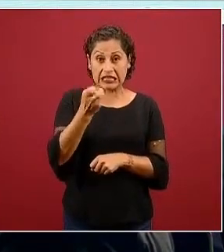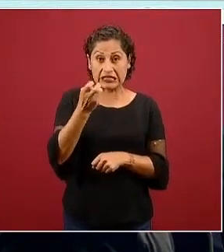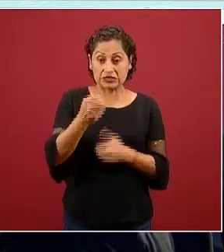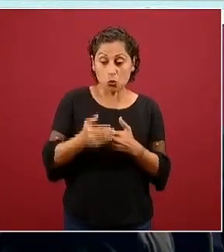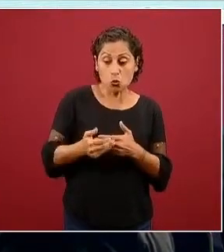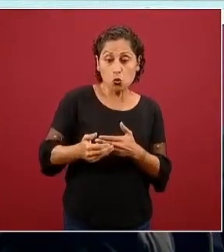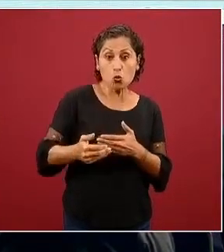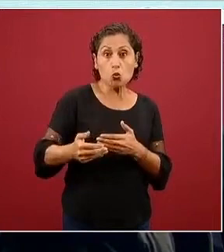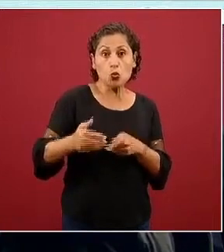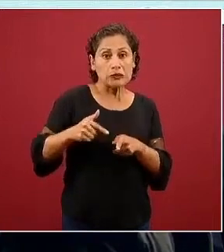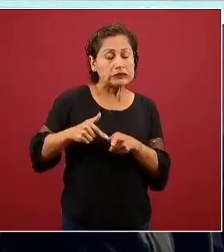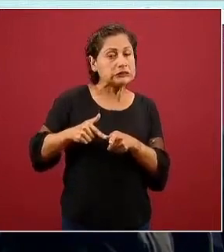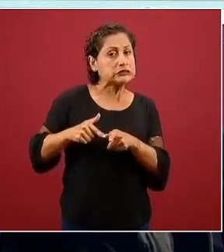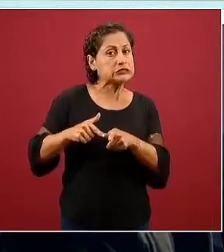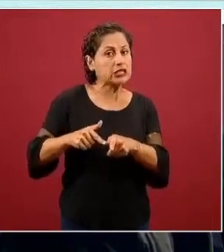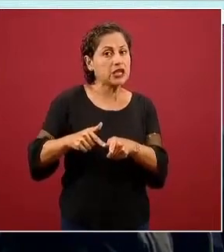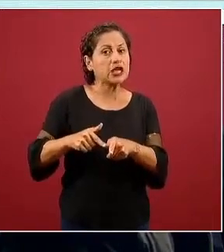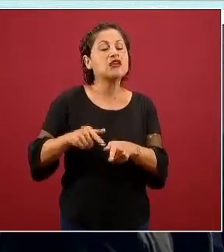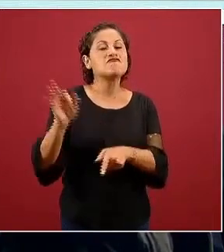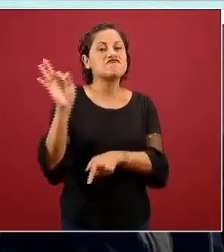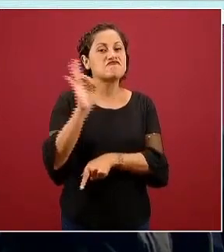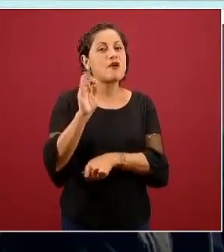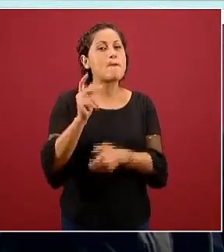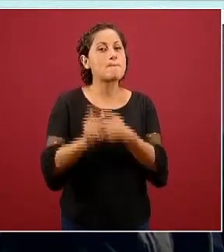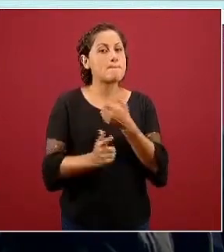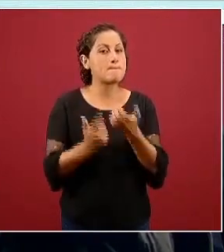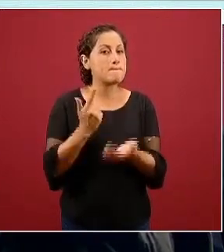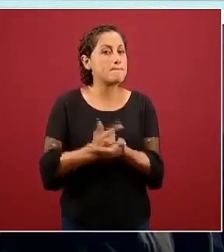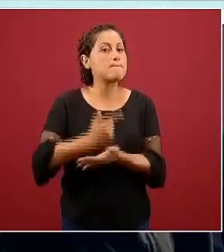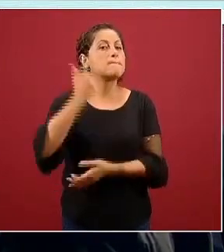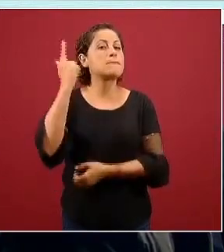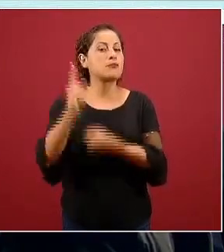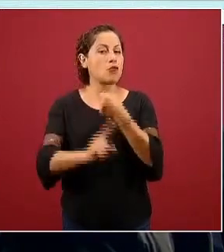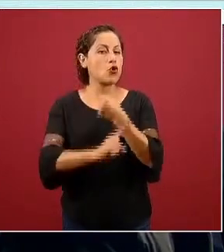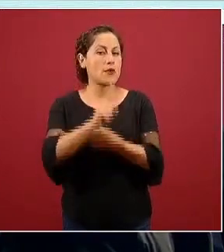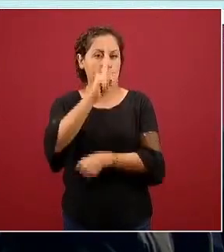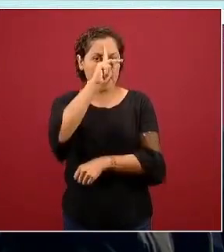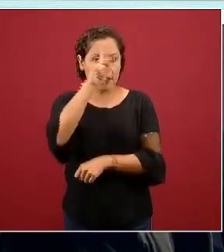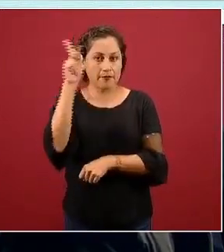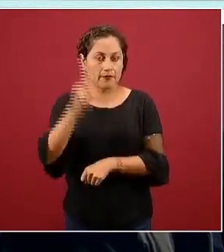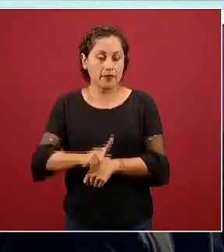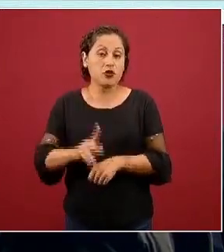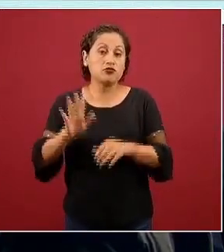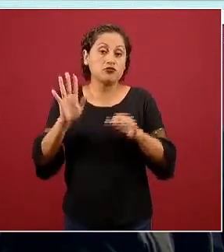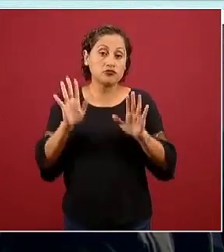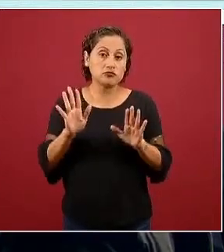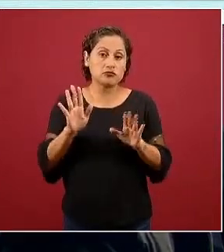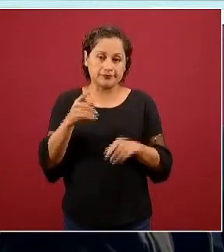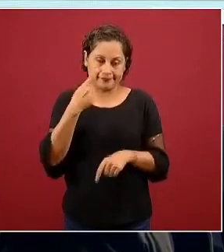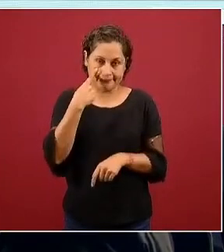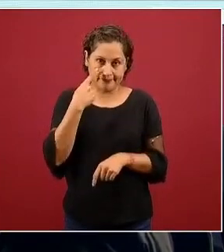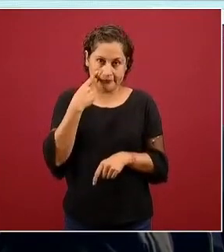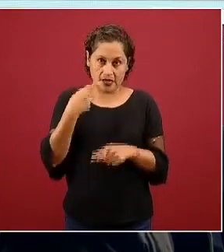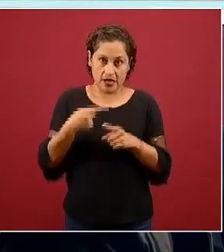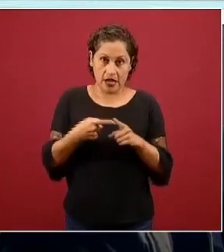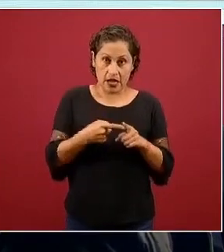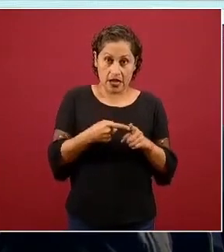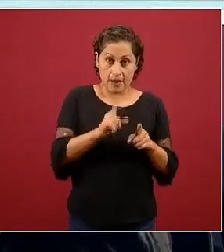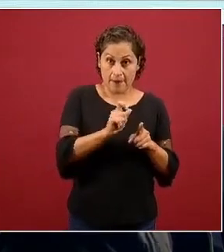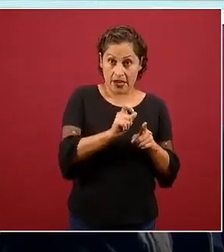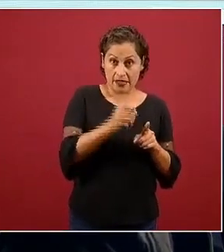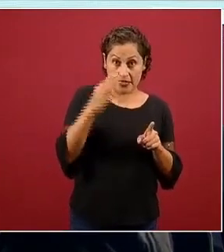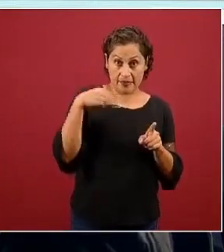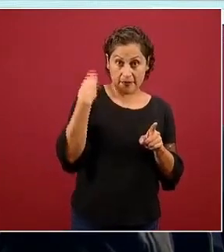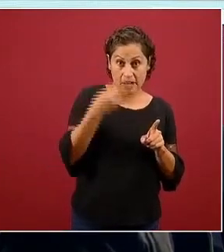el paso del tiempo y que, bueno, de marzo, del 20 de marzo a la fecha